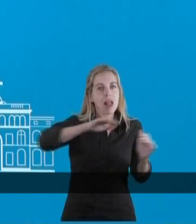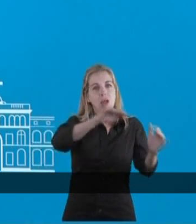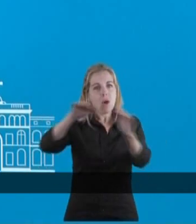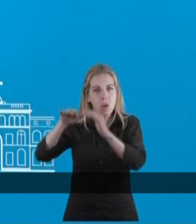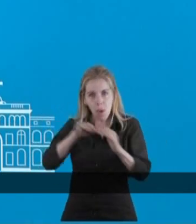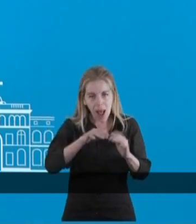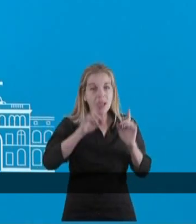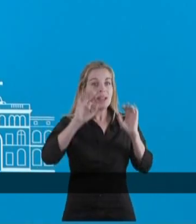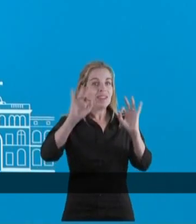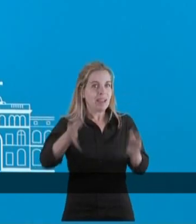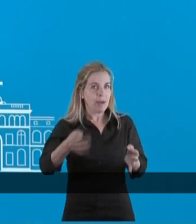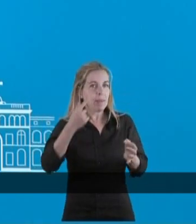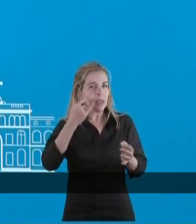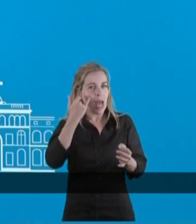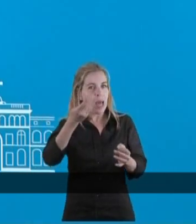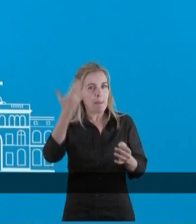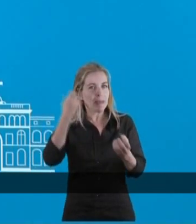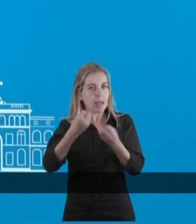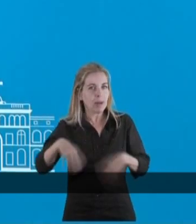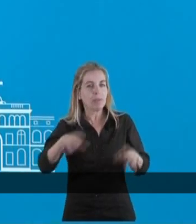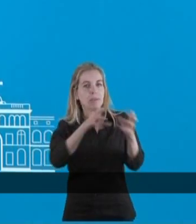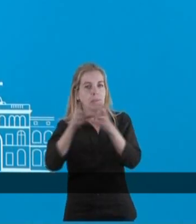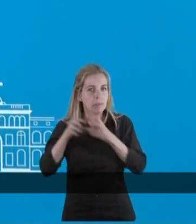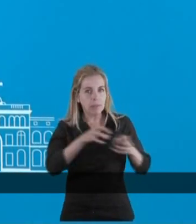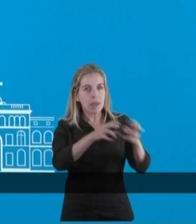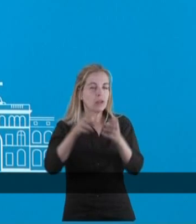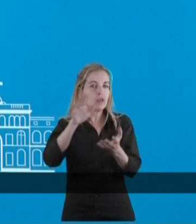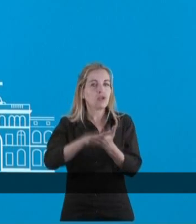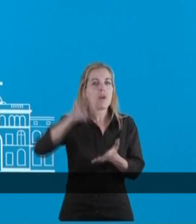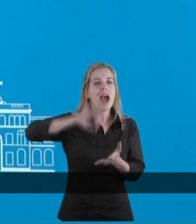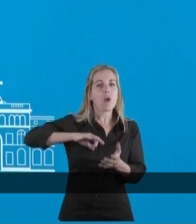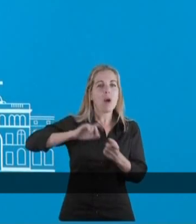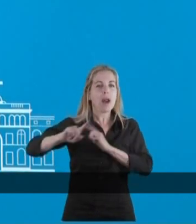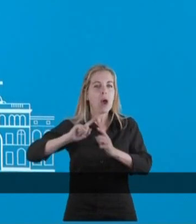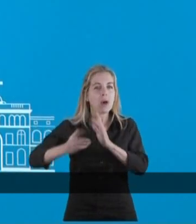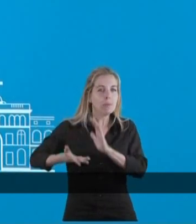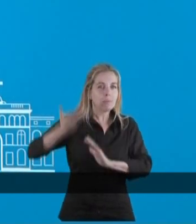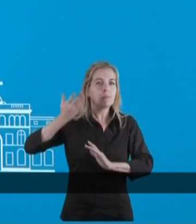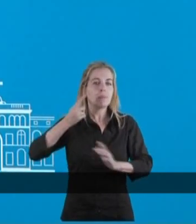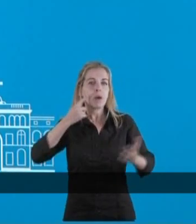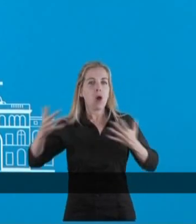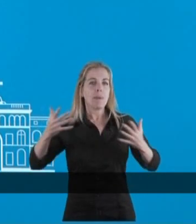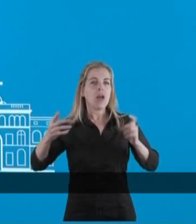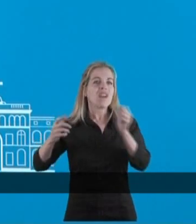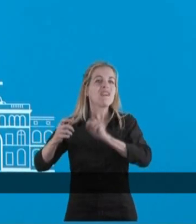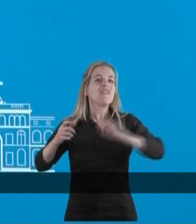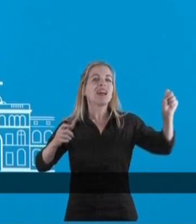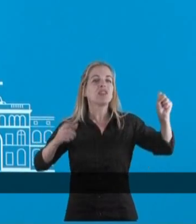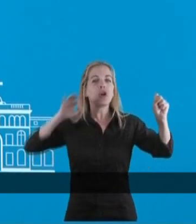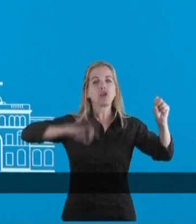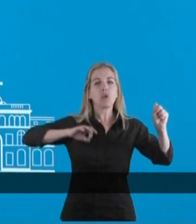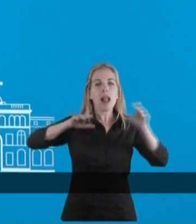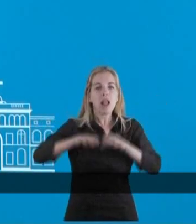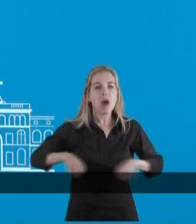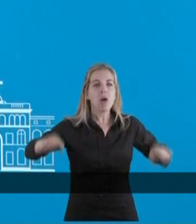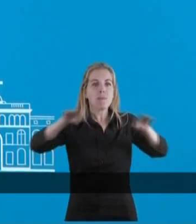reabrieron las paritarias y en la mayoría de los casos están cerrando con acuerdos por encima de la inflación. Esto nos permite hacernos cargo